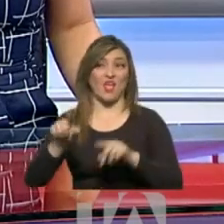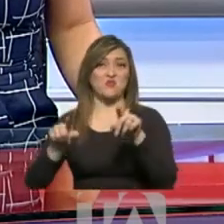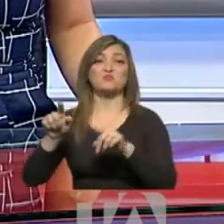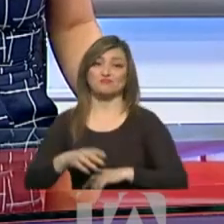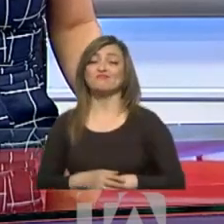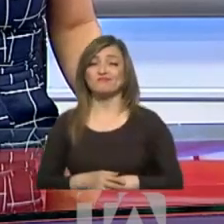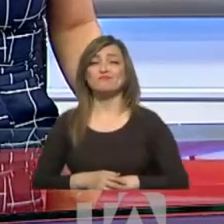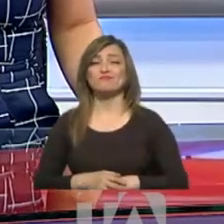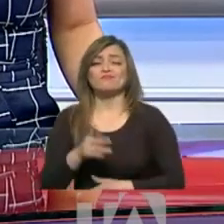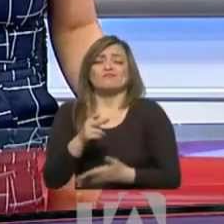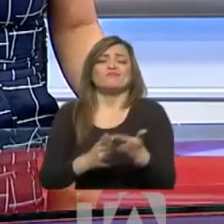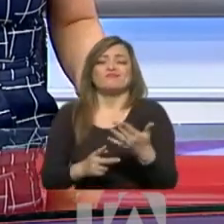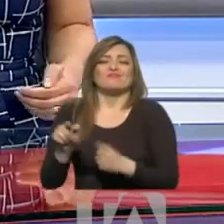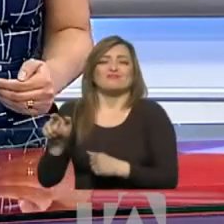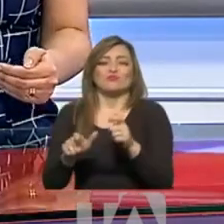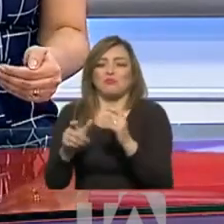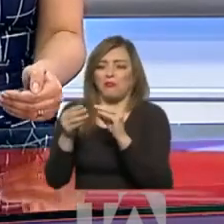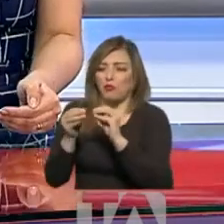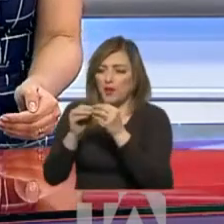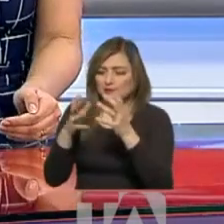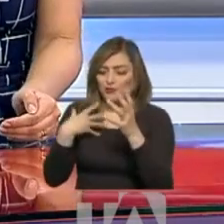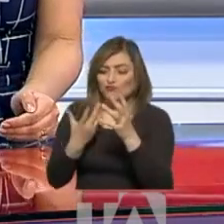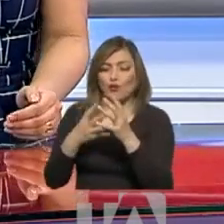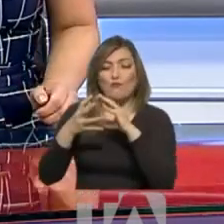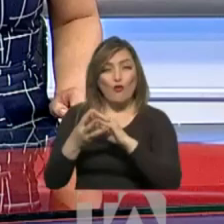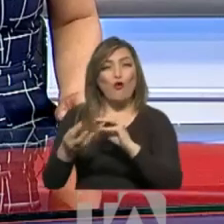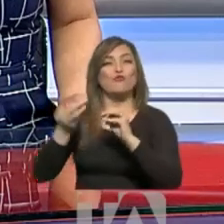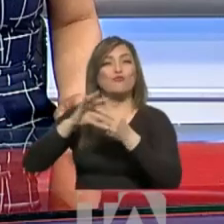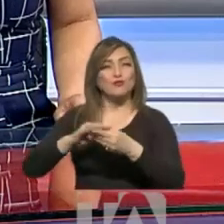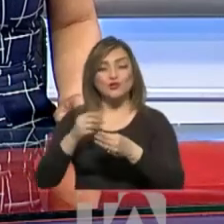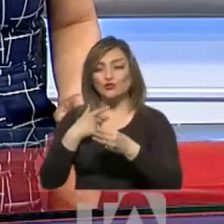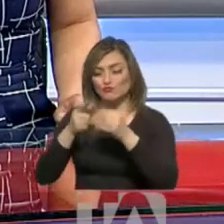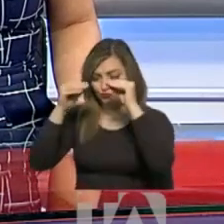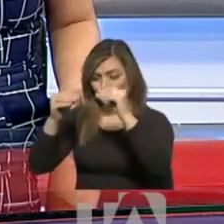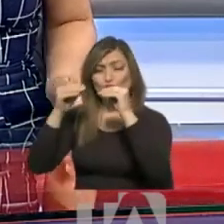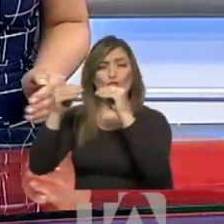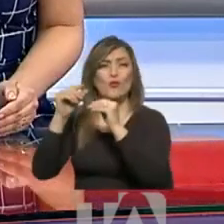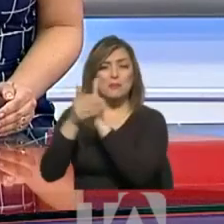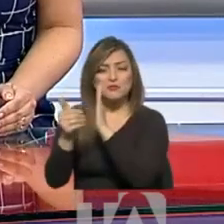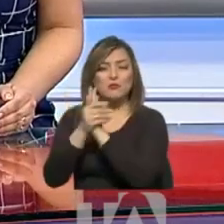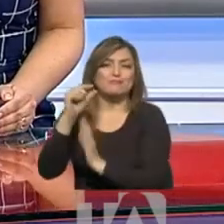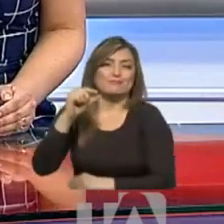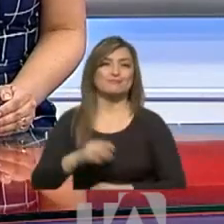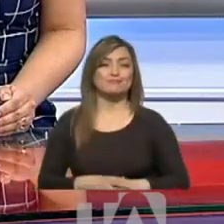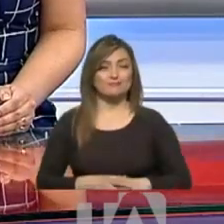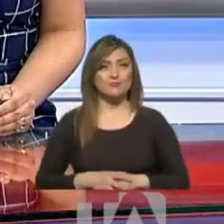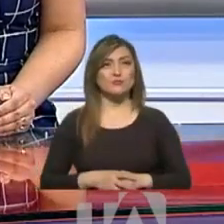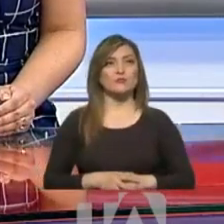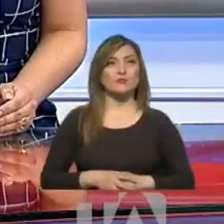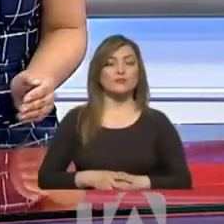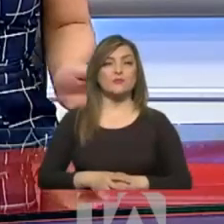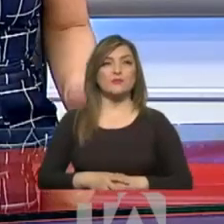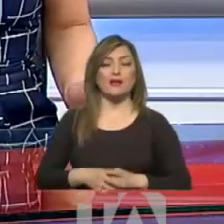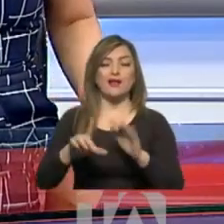se debe a la poca formación que reciben. Para evitar esta situación, las reformas a la ley de tránsito trasladan la capacitación de los